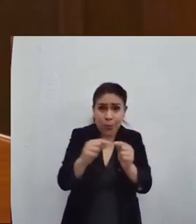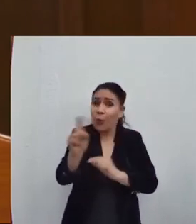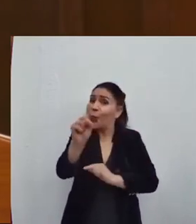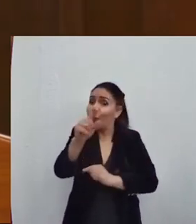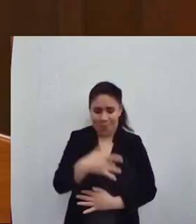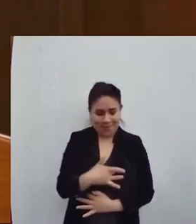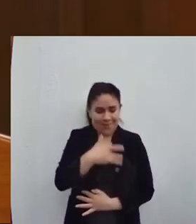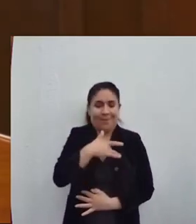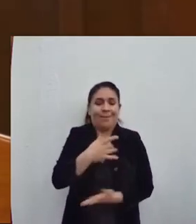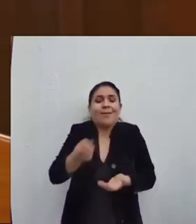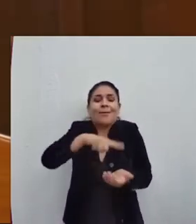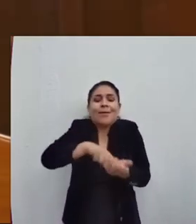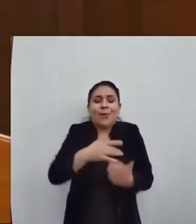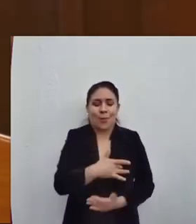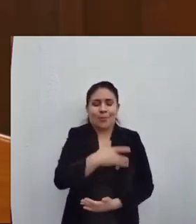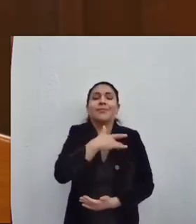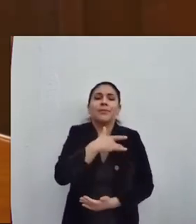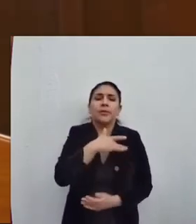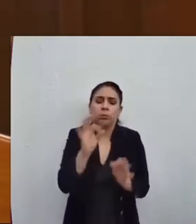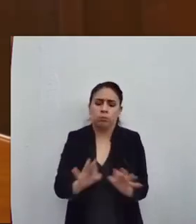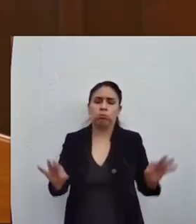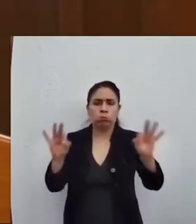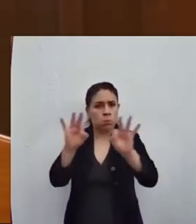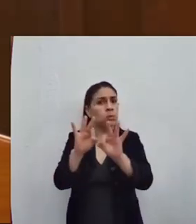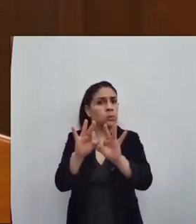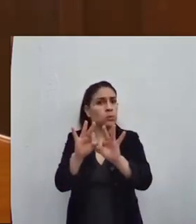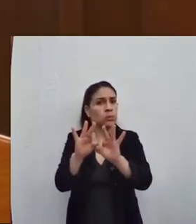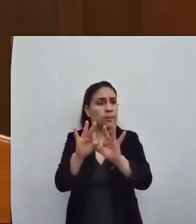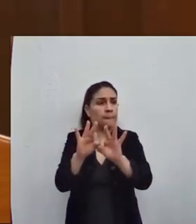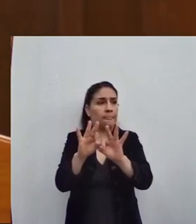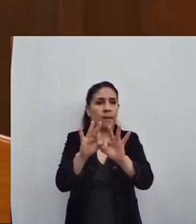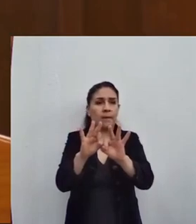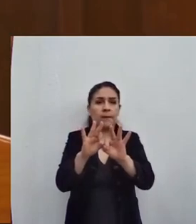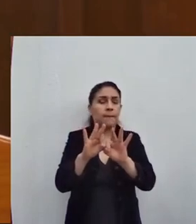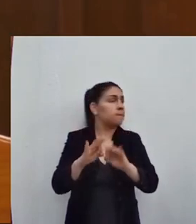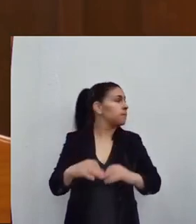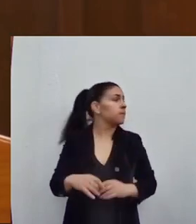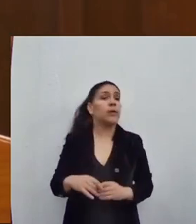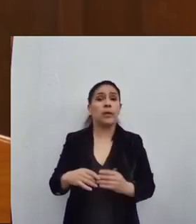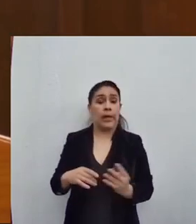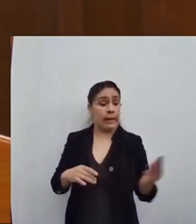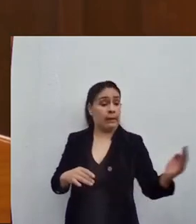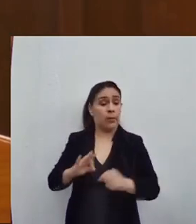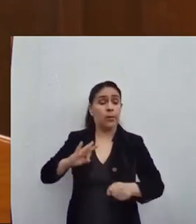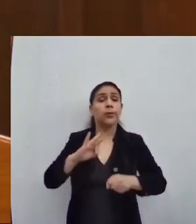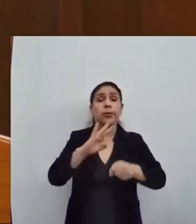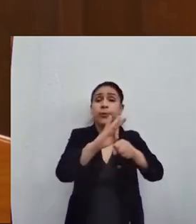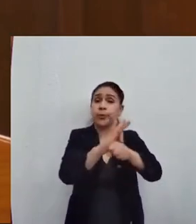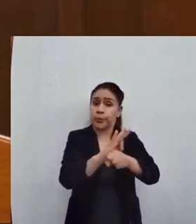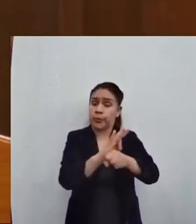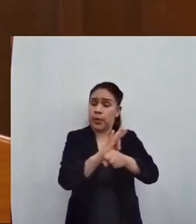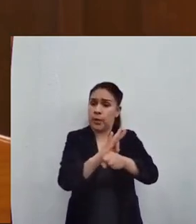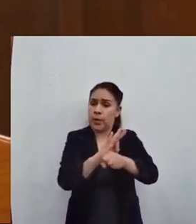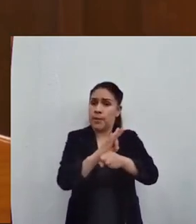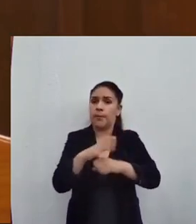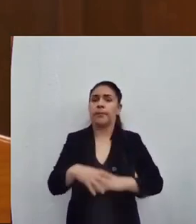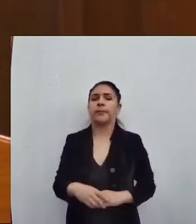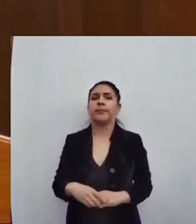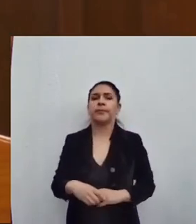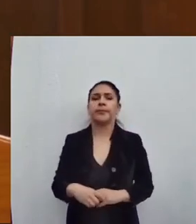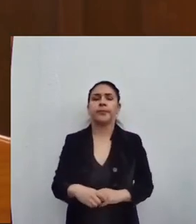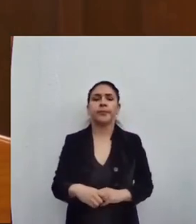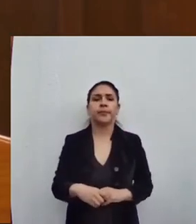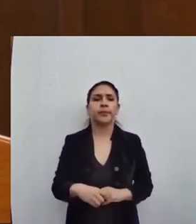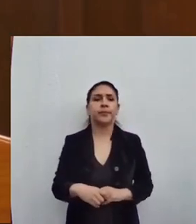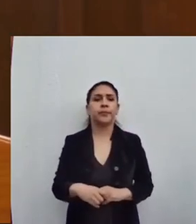de estas normas que marquen la cancha para que los ciudadanos y ciudadanas podamos ejercerlas.